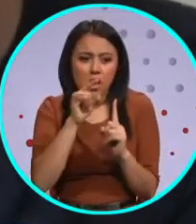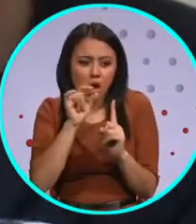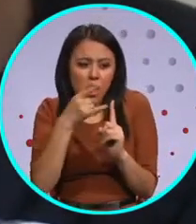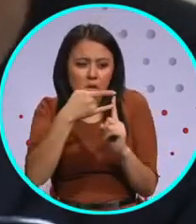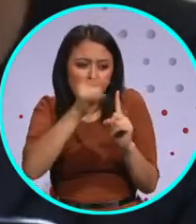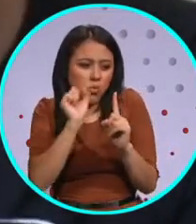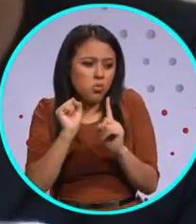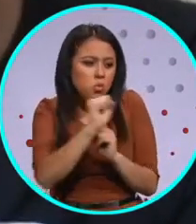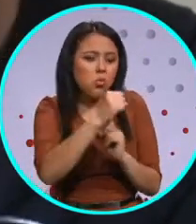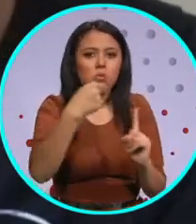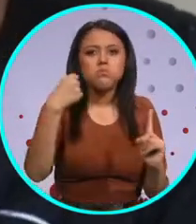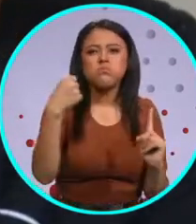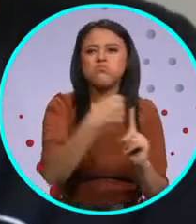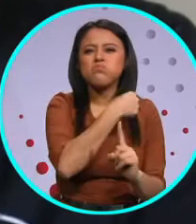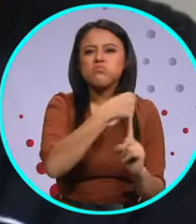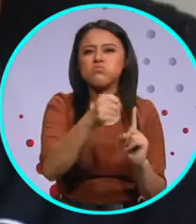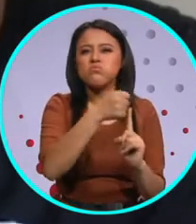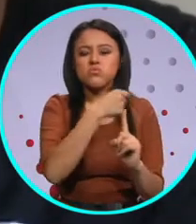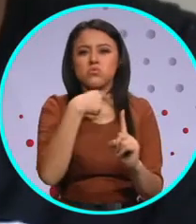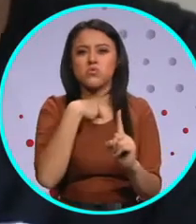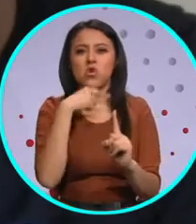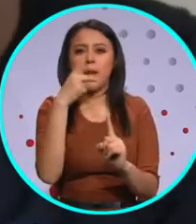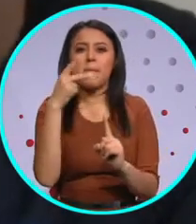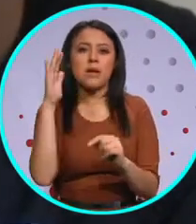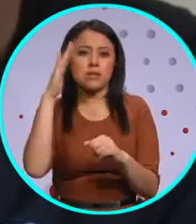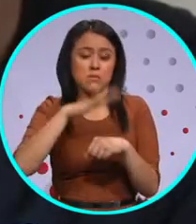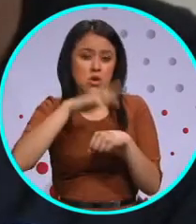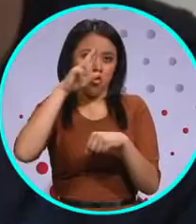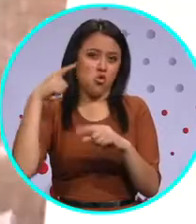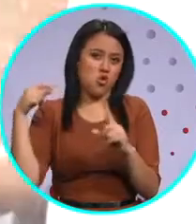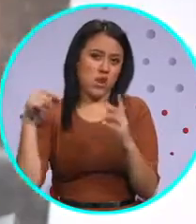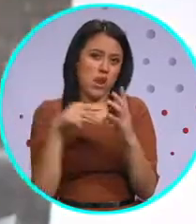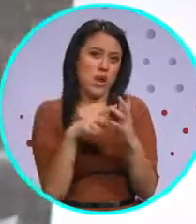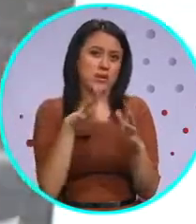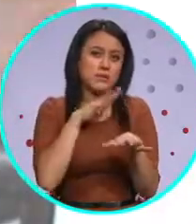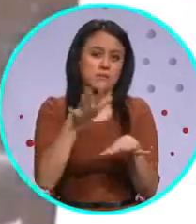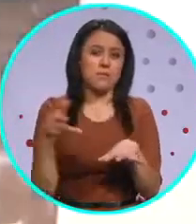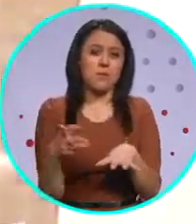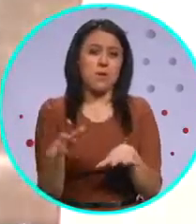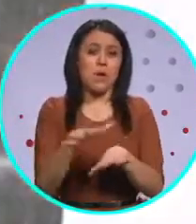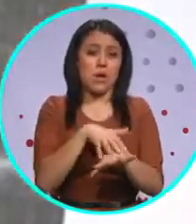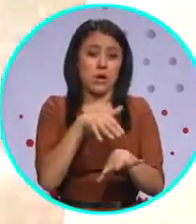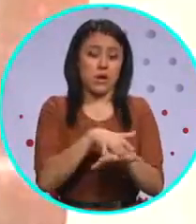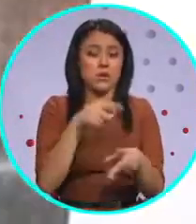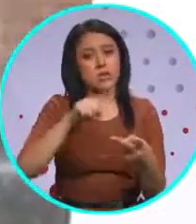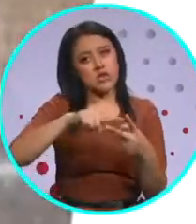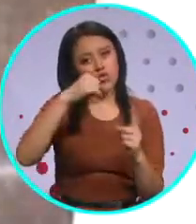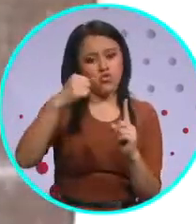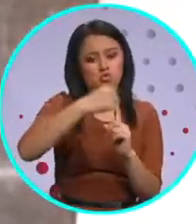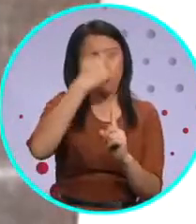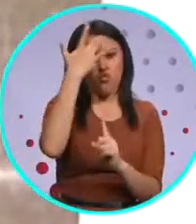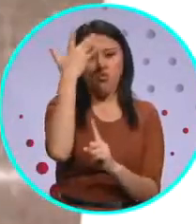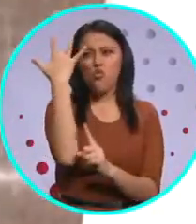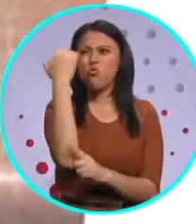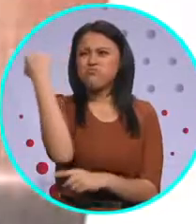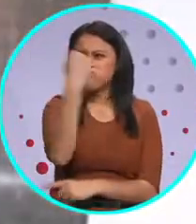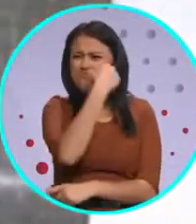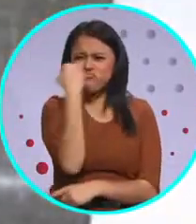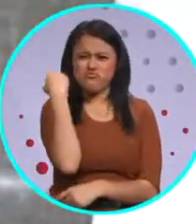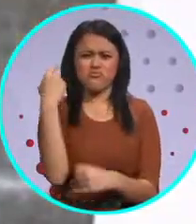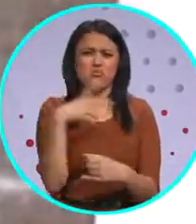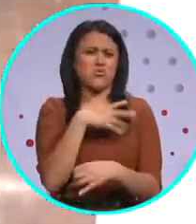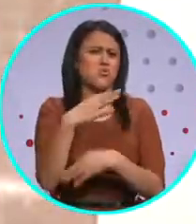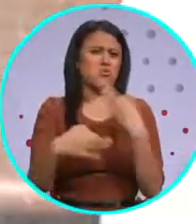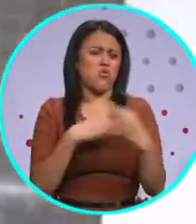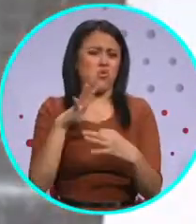me agarran uno se mueva las piernas el grande y un chico se me va arriba empieza a golpear arriba en la cara en la